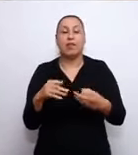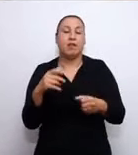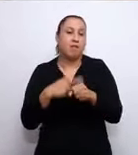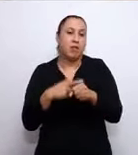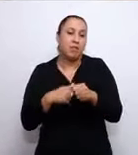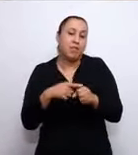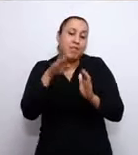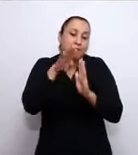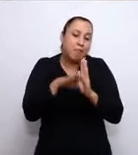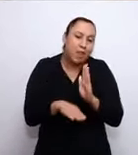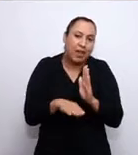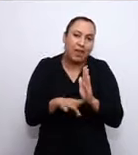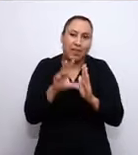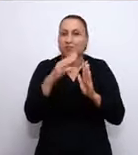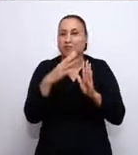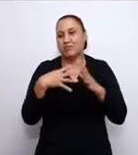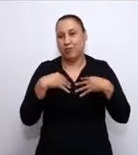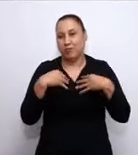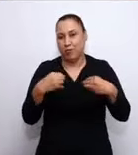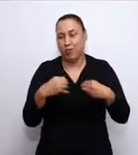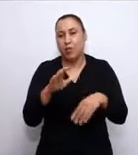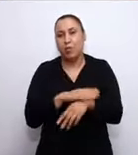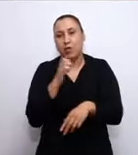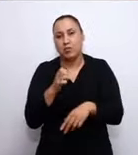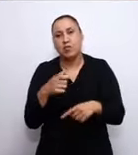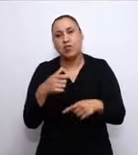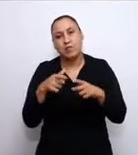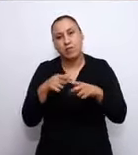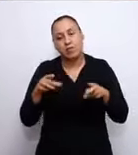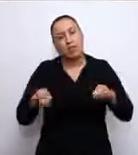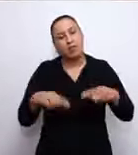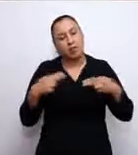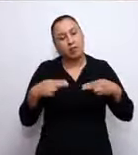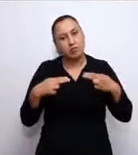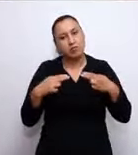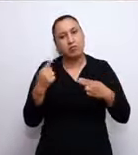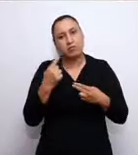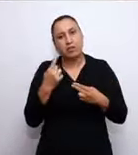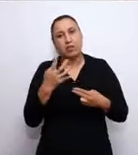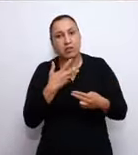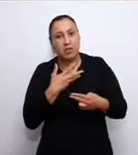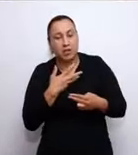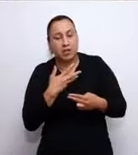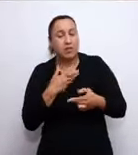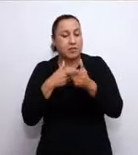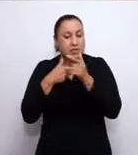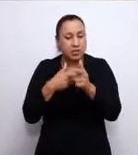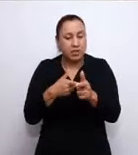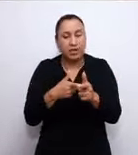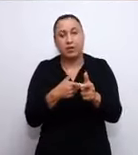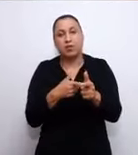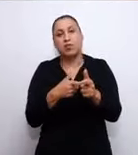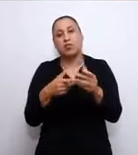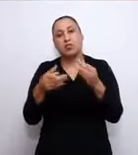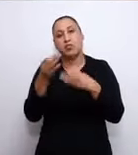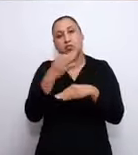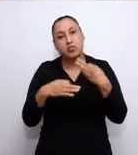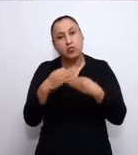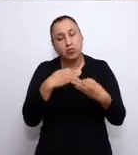virus todos los negocios y actividades empresariales que mantengan sus operaciones deben seguir